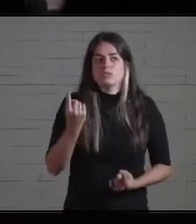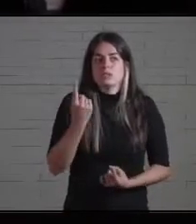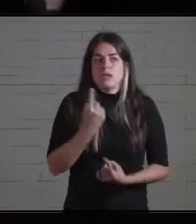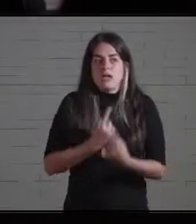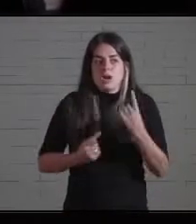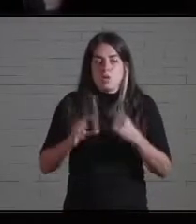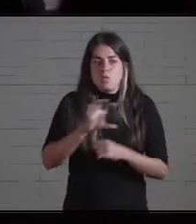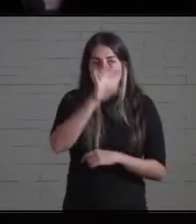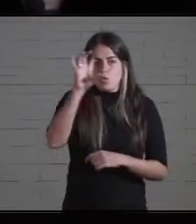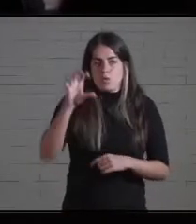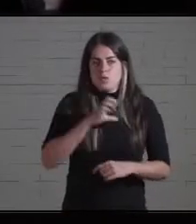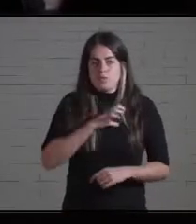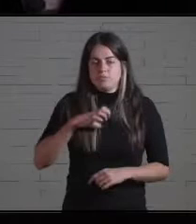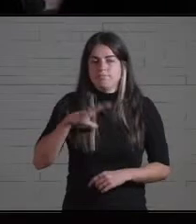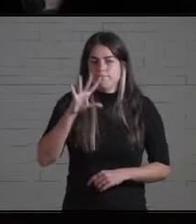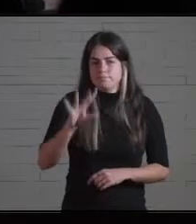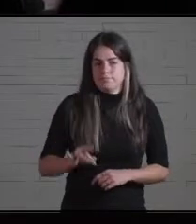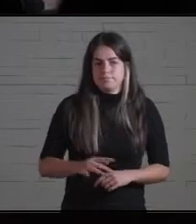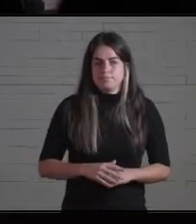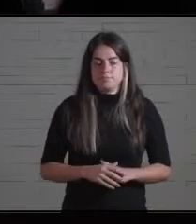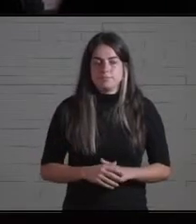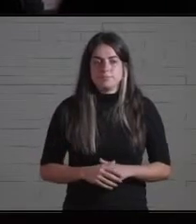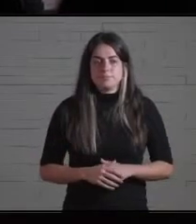en algunas comunidades autónomas.